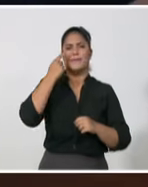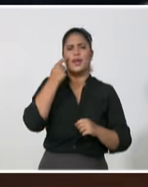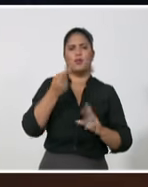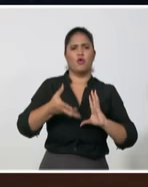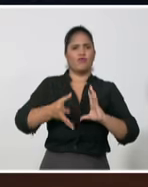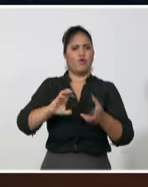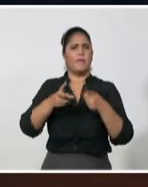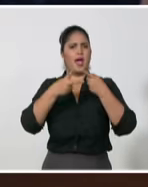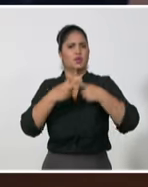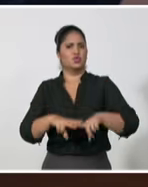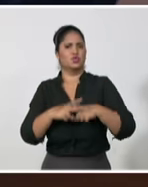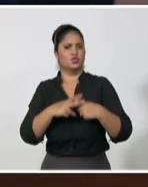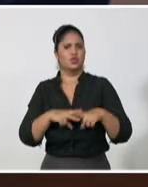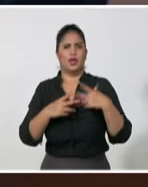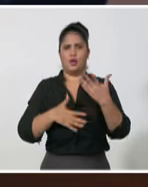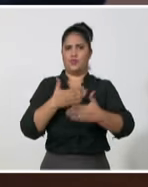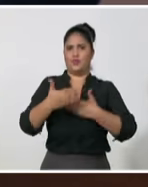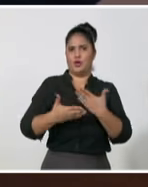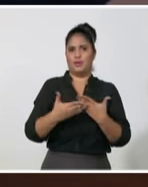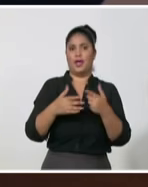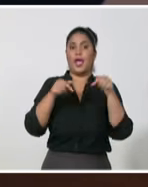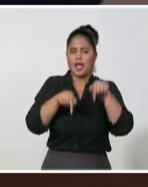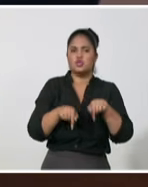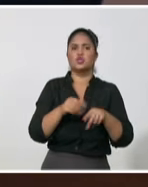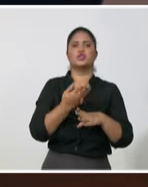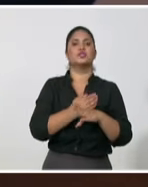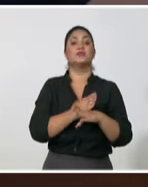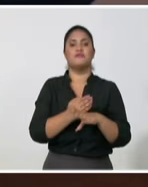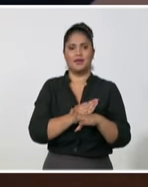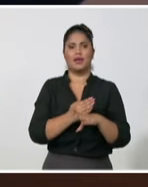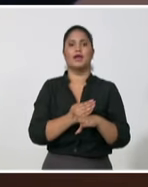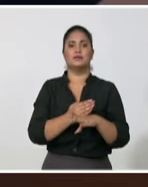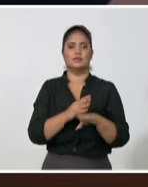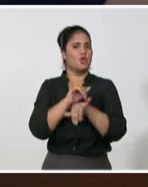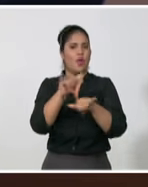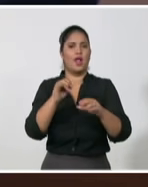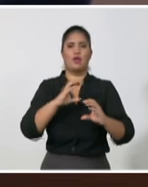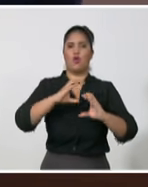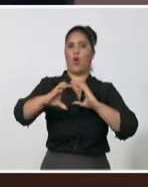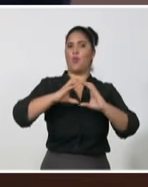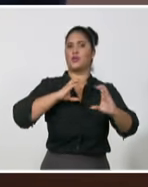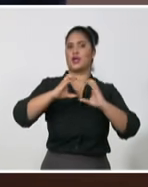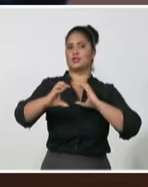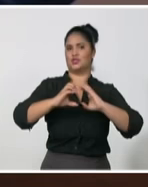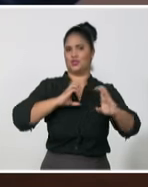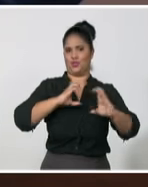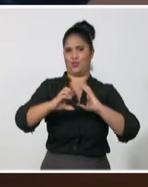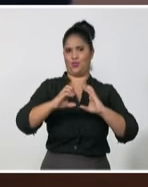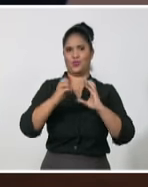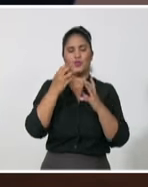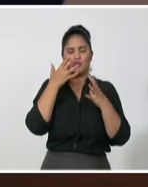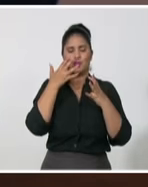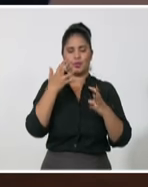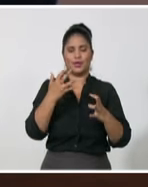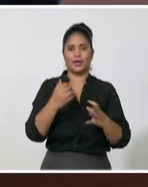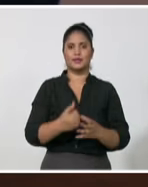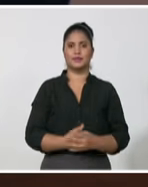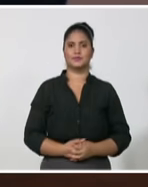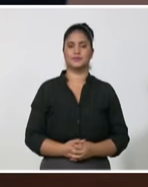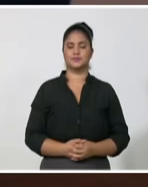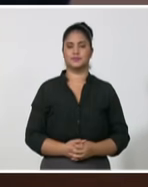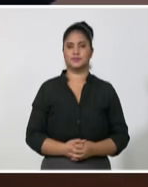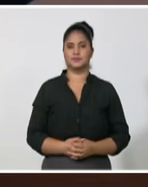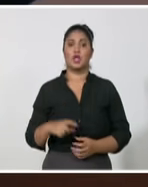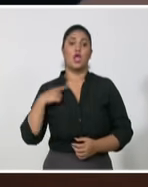como rendimos rendir cuentas comunicación social la comunicación social transparenta la actividad de los cuadros los